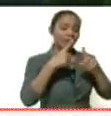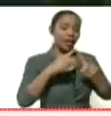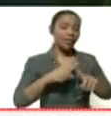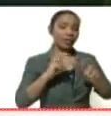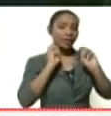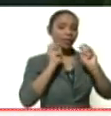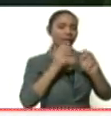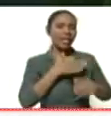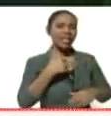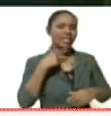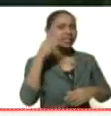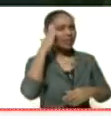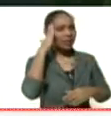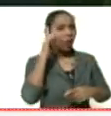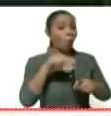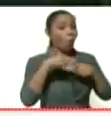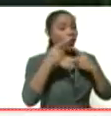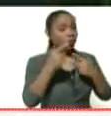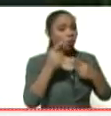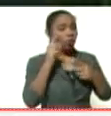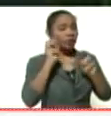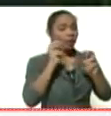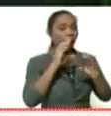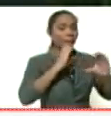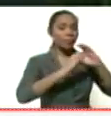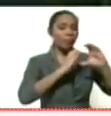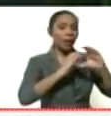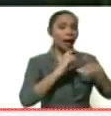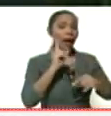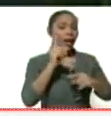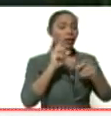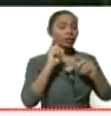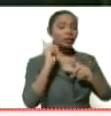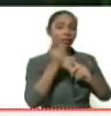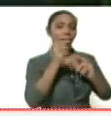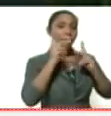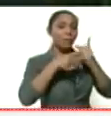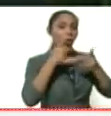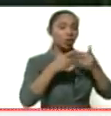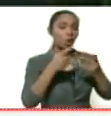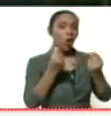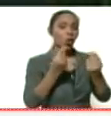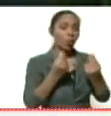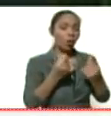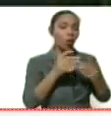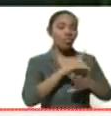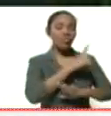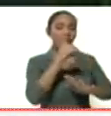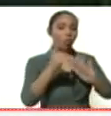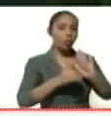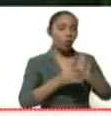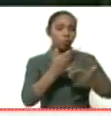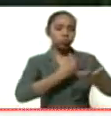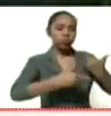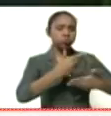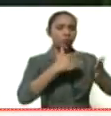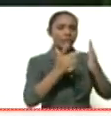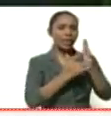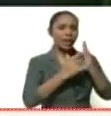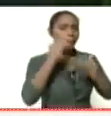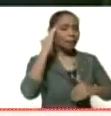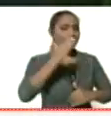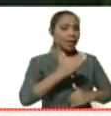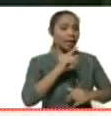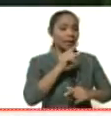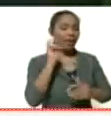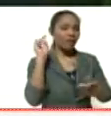Quería saber qué otros se habían abordado en esta conversación en el ámbito político, económico, diplomático, cooperación técnica, militar y